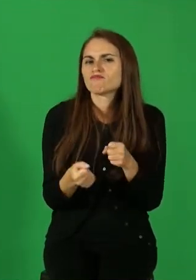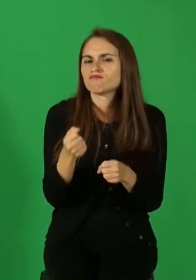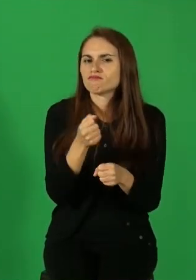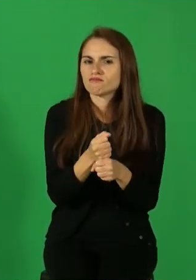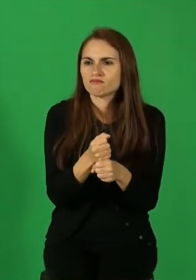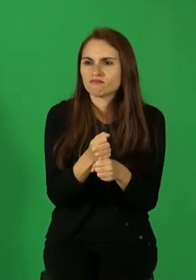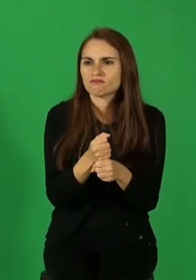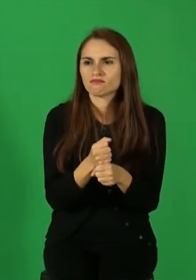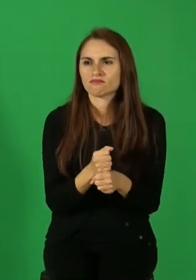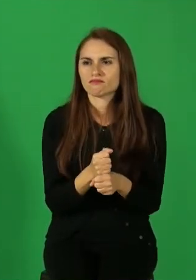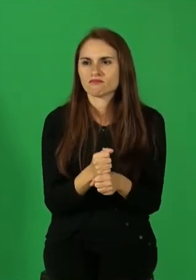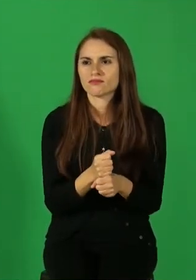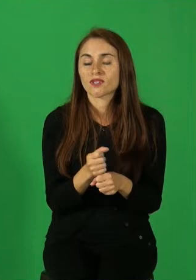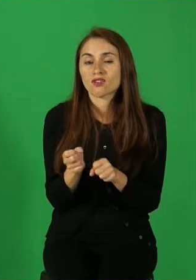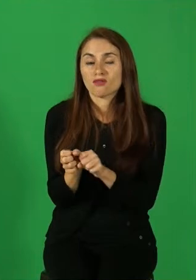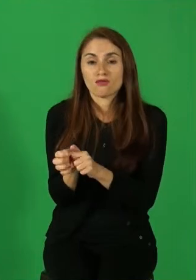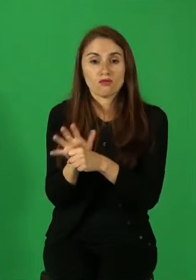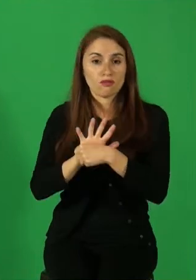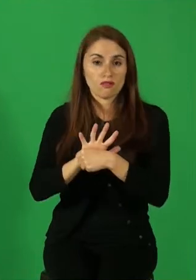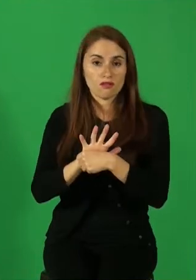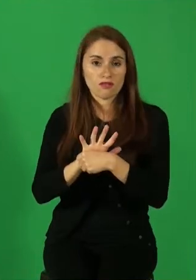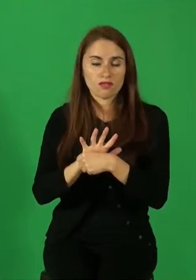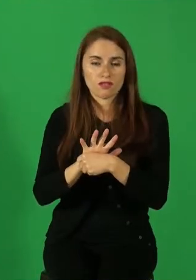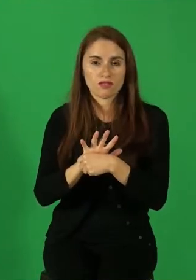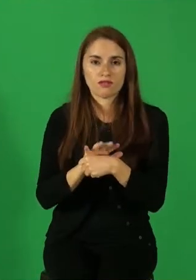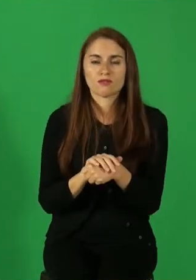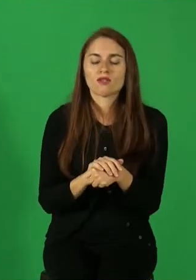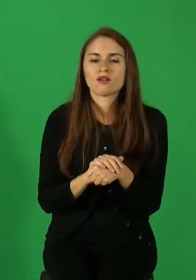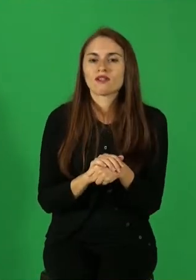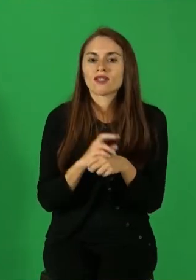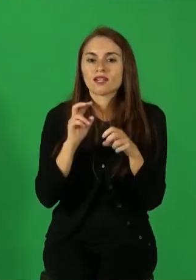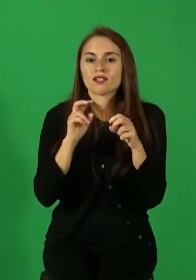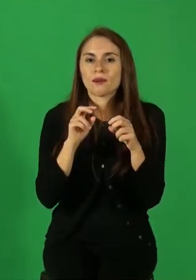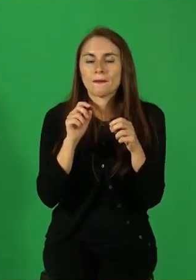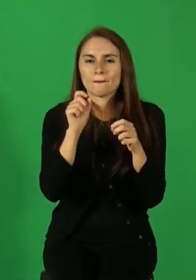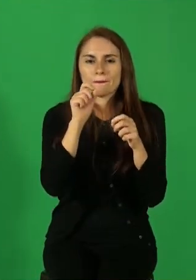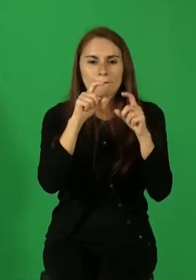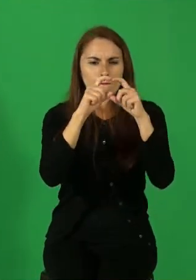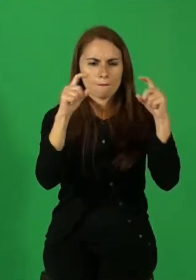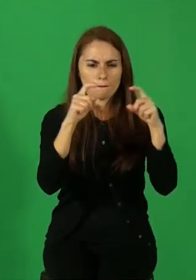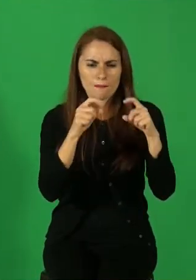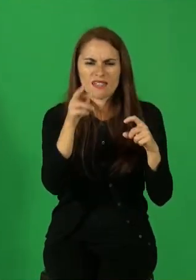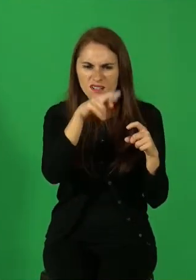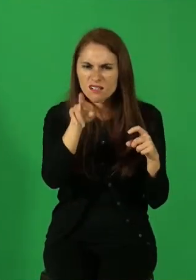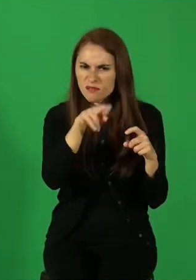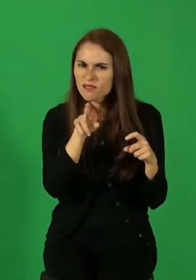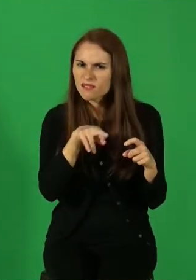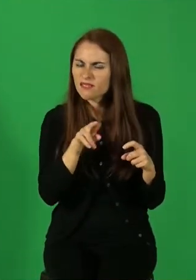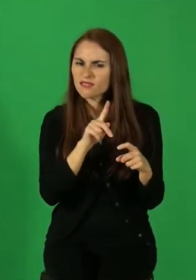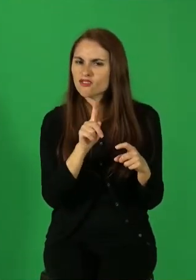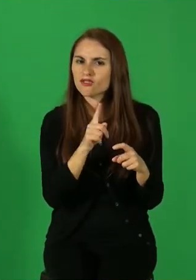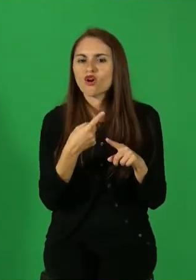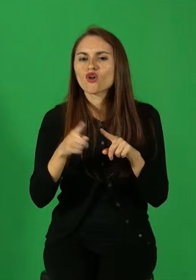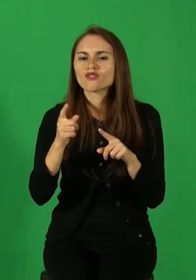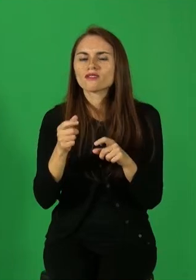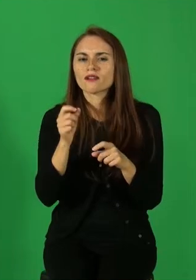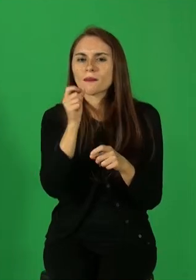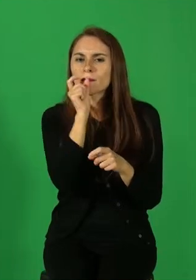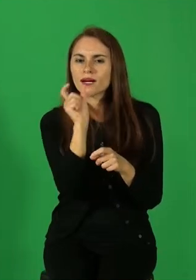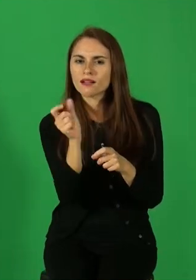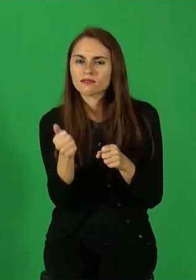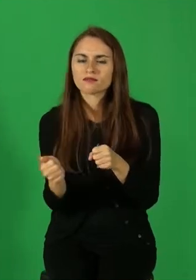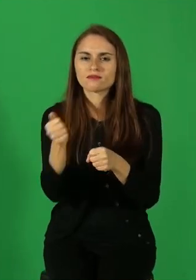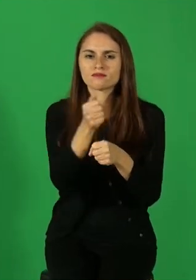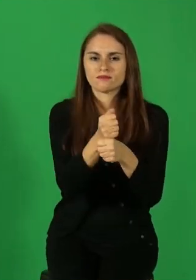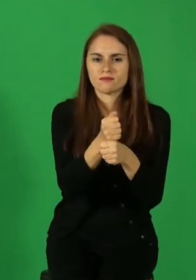a coronavirus, ¿no es cierto?, dentro de un texto para no repetir el mismo tema